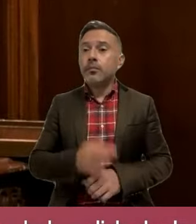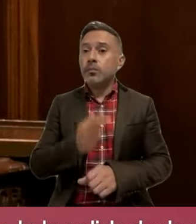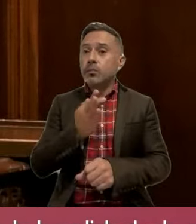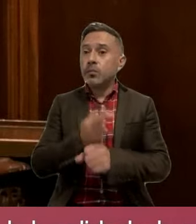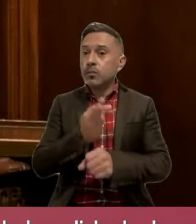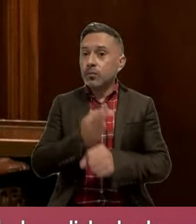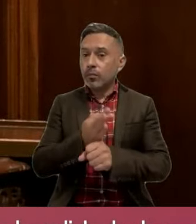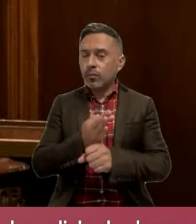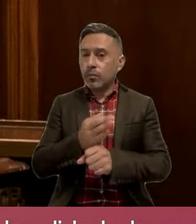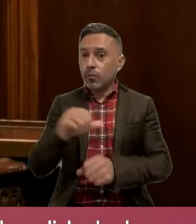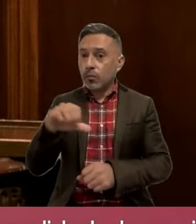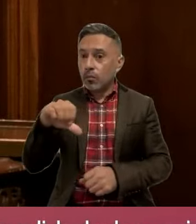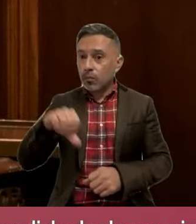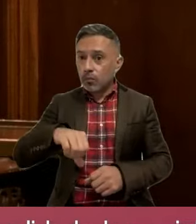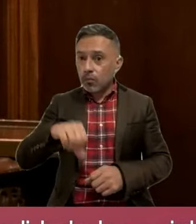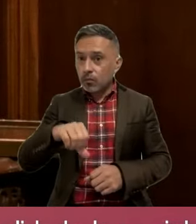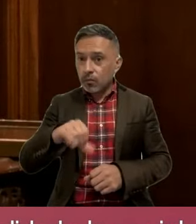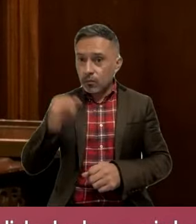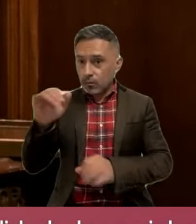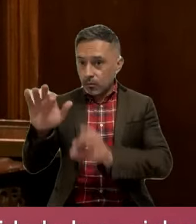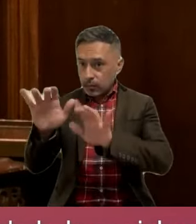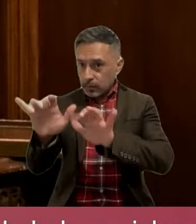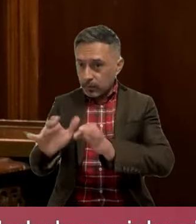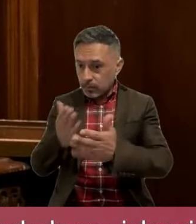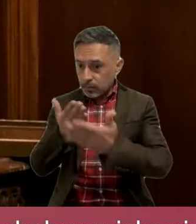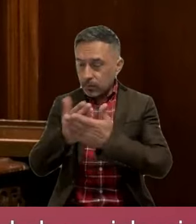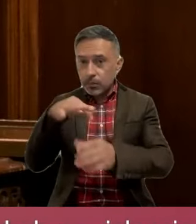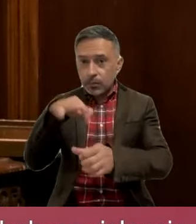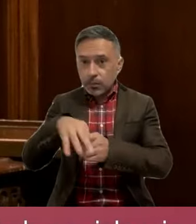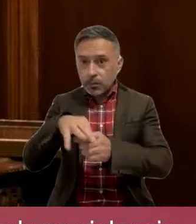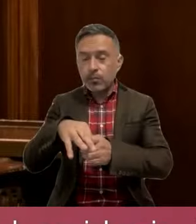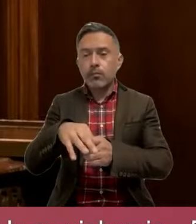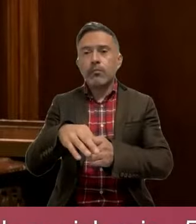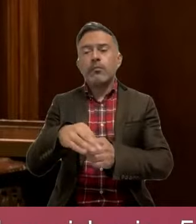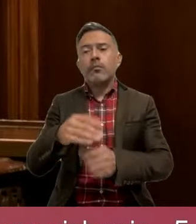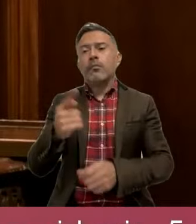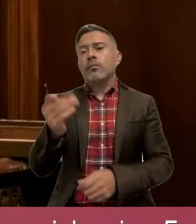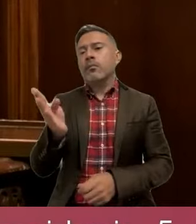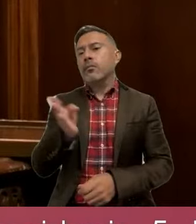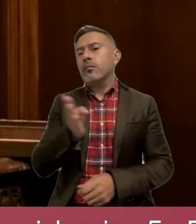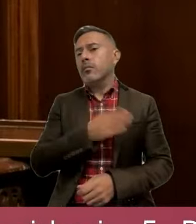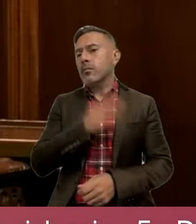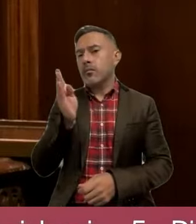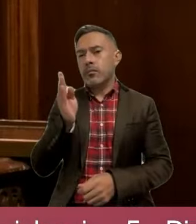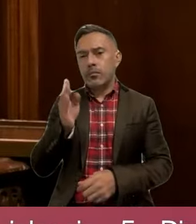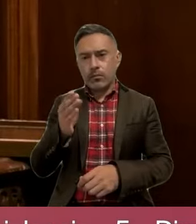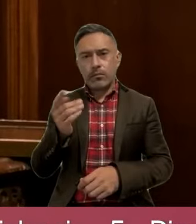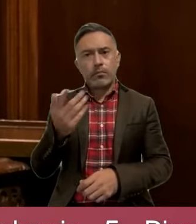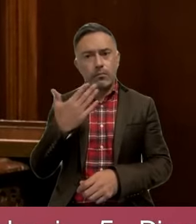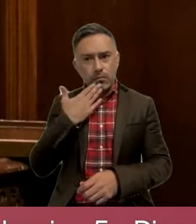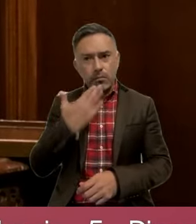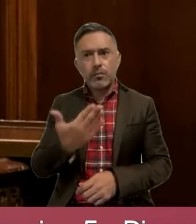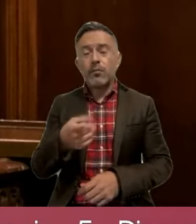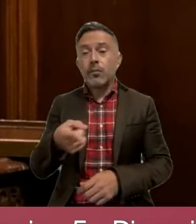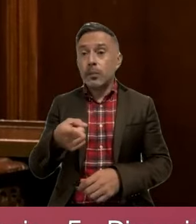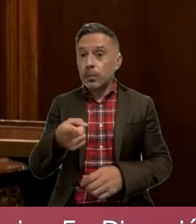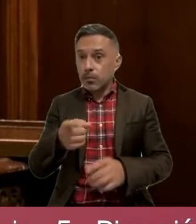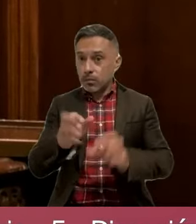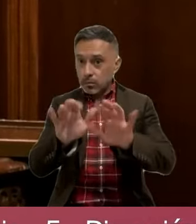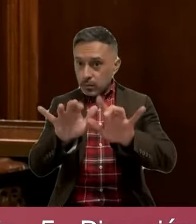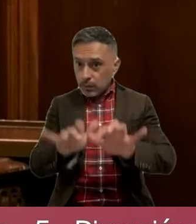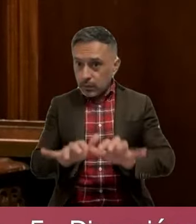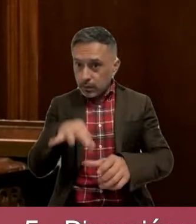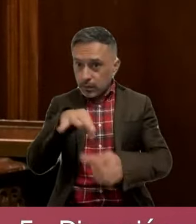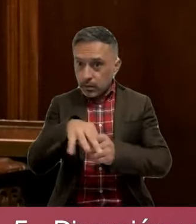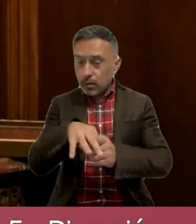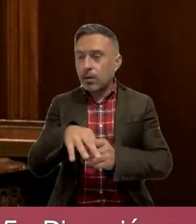a votar este dictamen, porque votar a favor de este dictamen es votar a